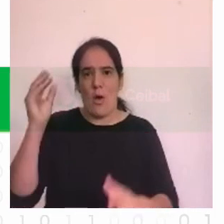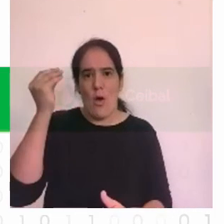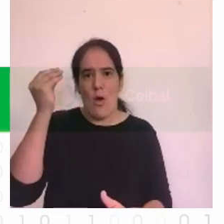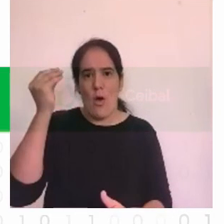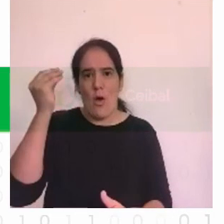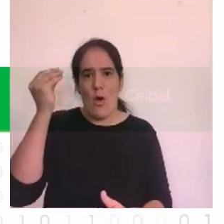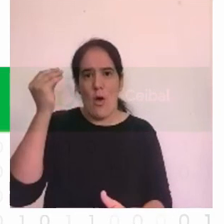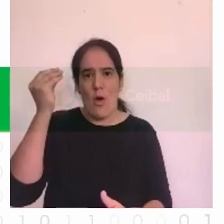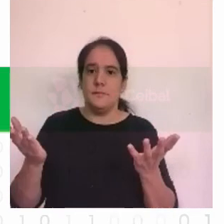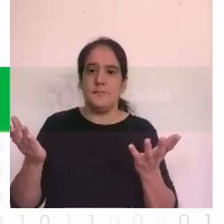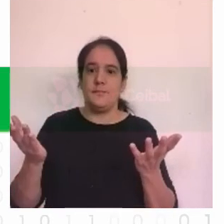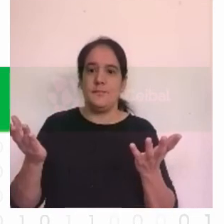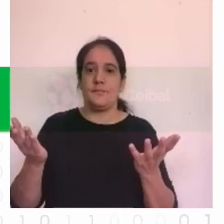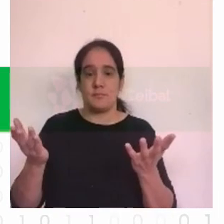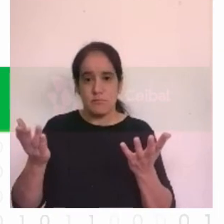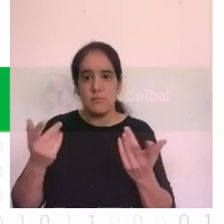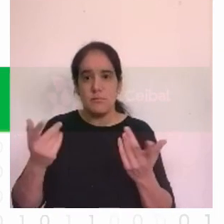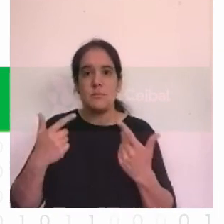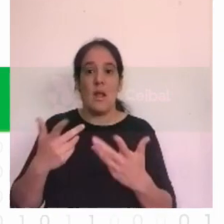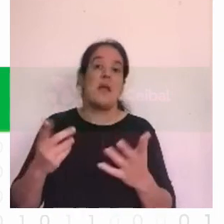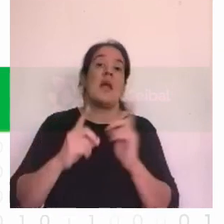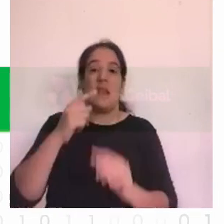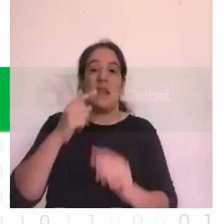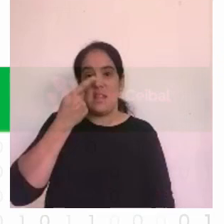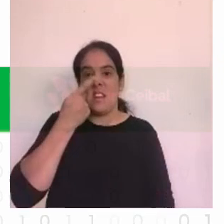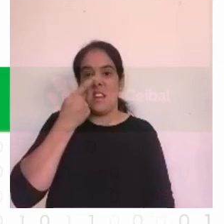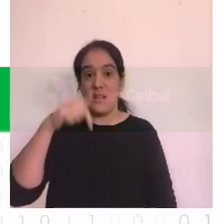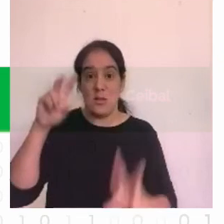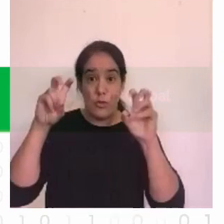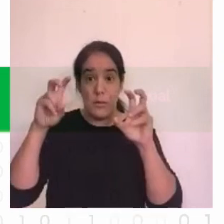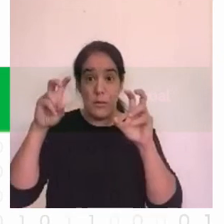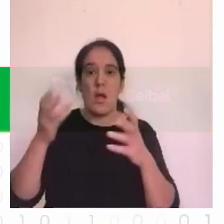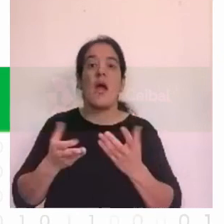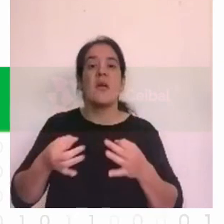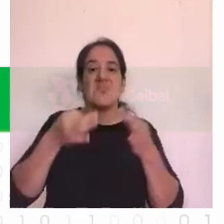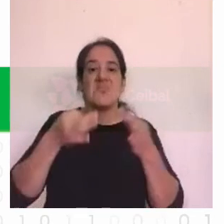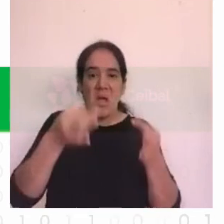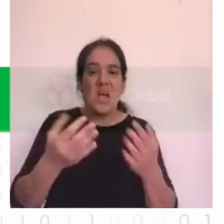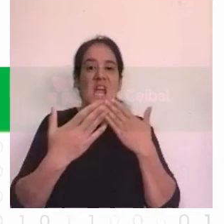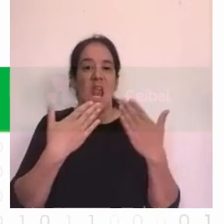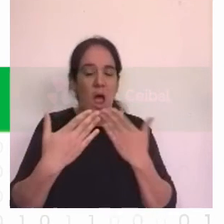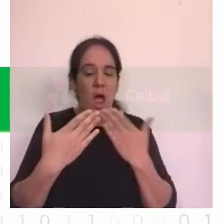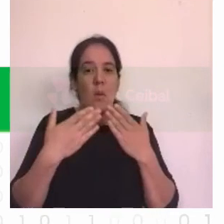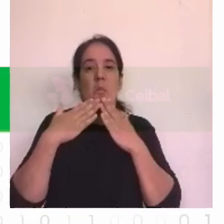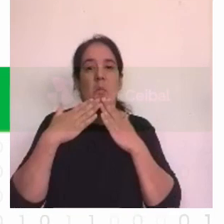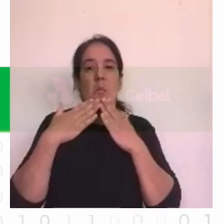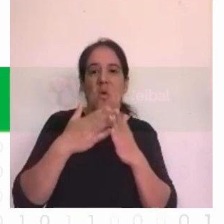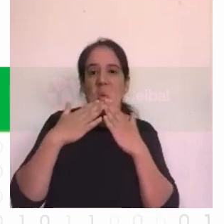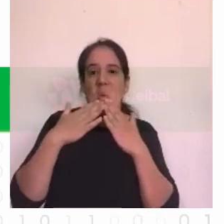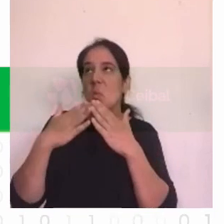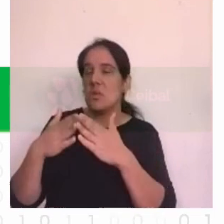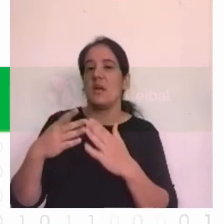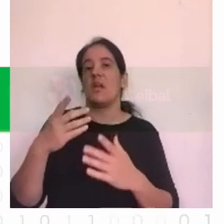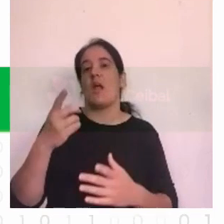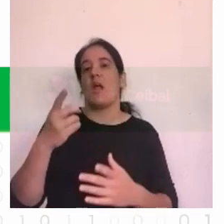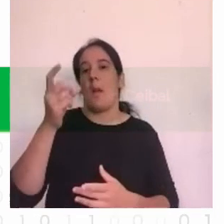estén motivados por algunas de estas temáticas a que vayan a organismos, a que consulten, a que contacten a personas involucradas y